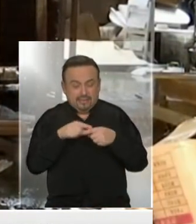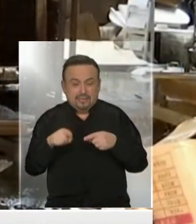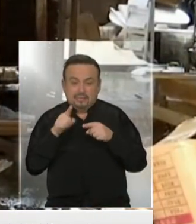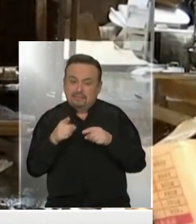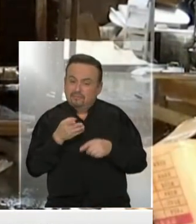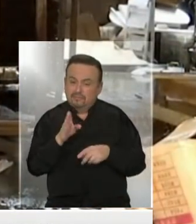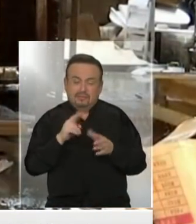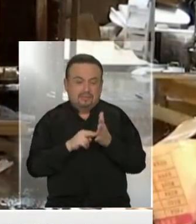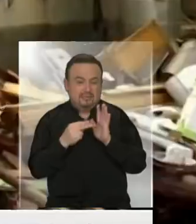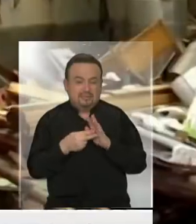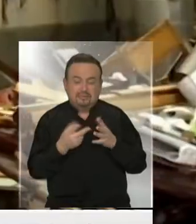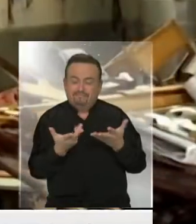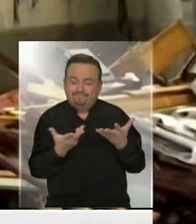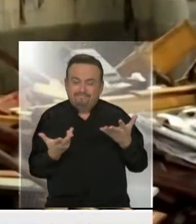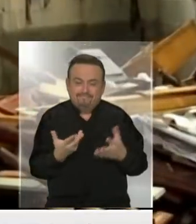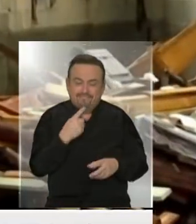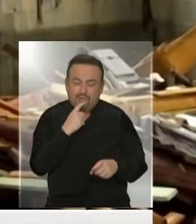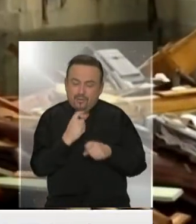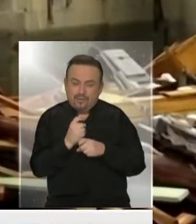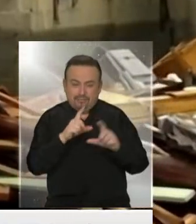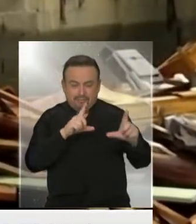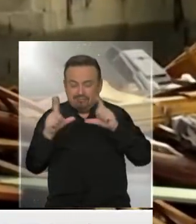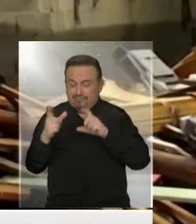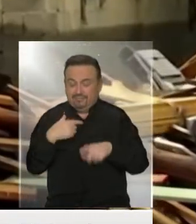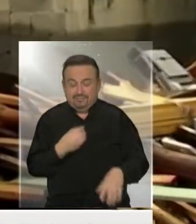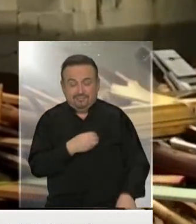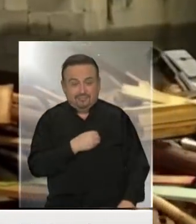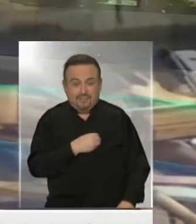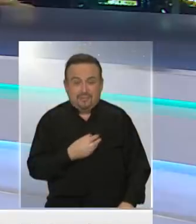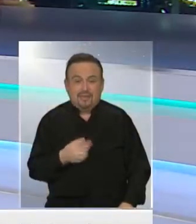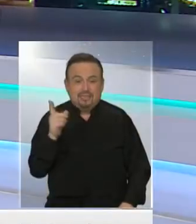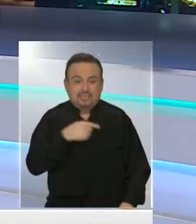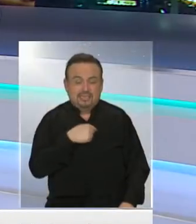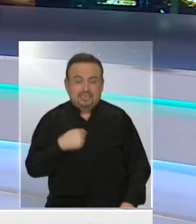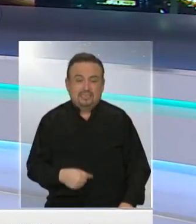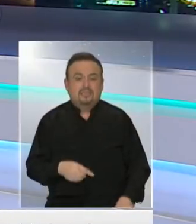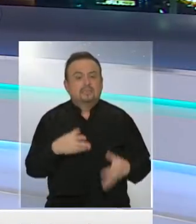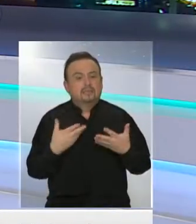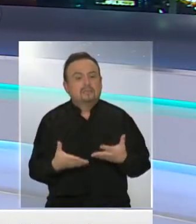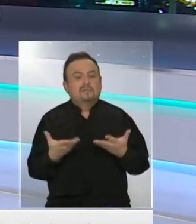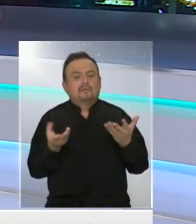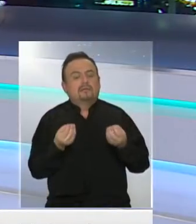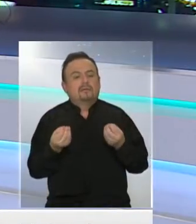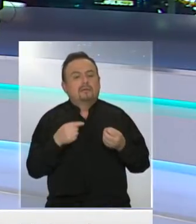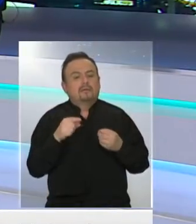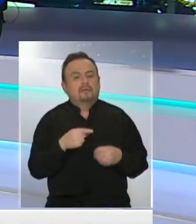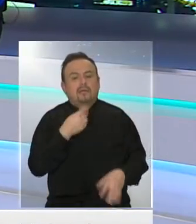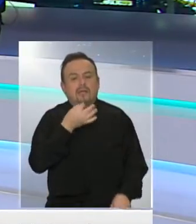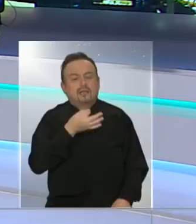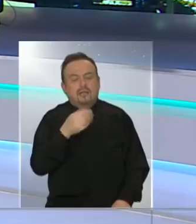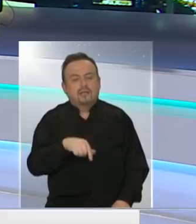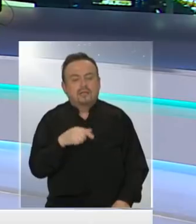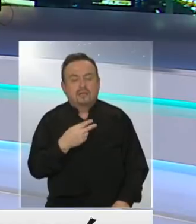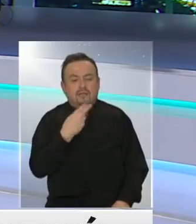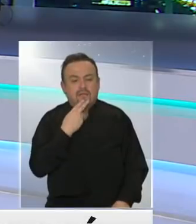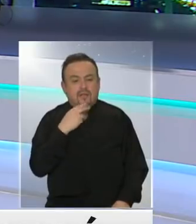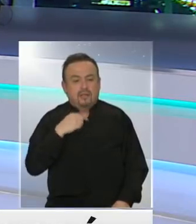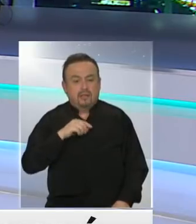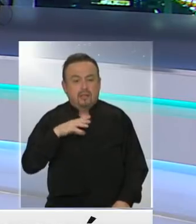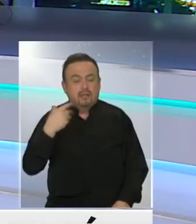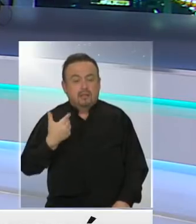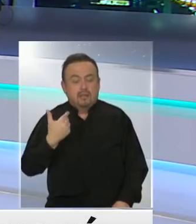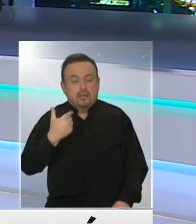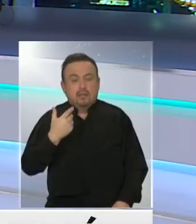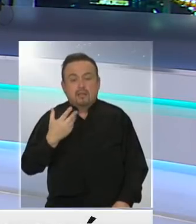seguir. Impotencia, ¿eh? Que dura las imágenes, impresionante lo que pasa en China. Bueno, hablemos de lo que estamos viviendo también en Perú, lo